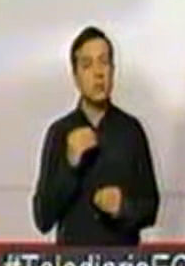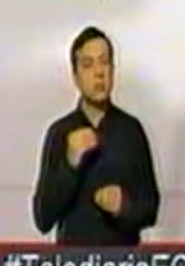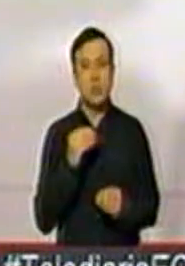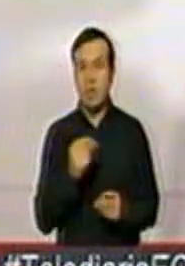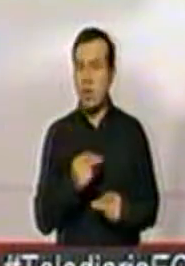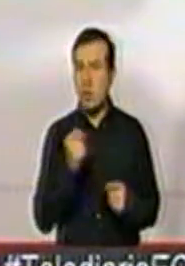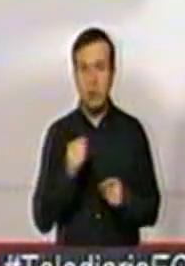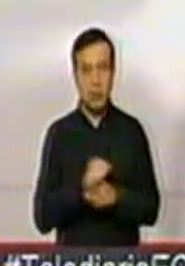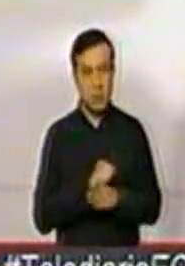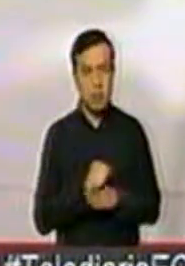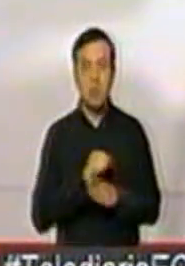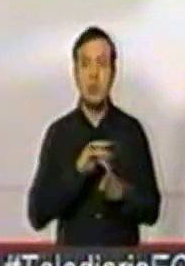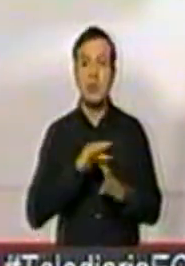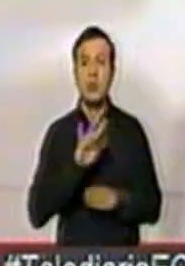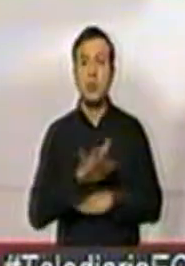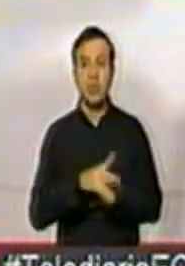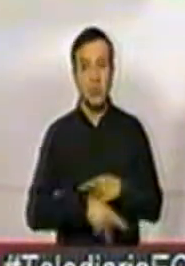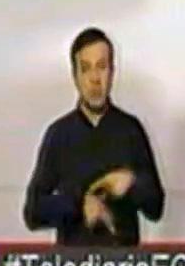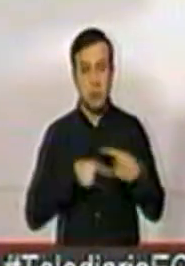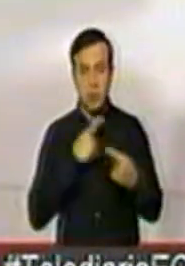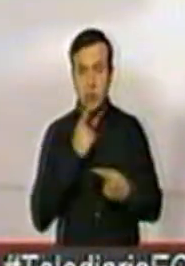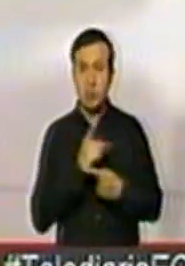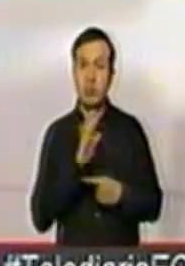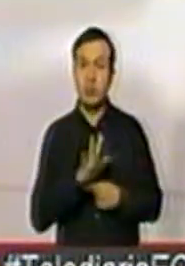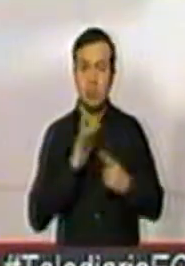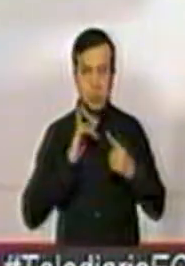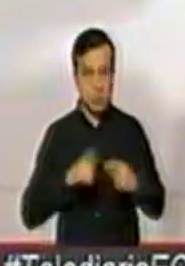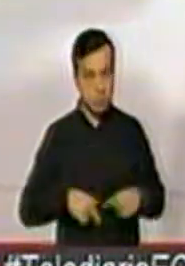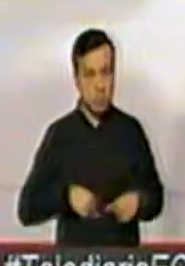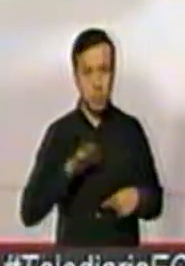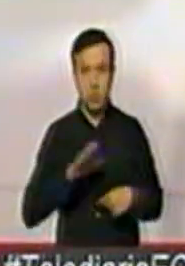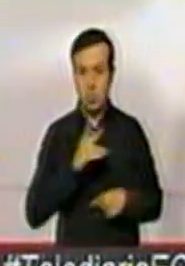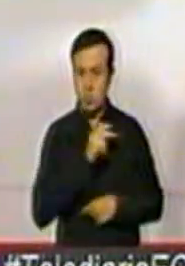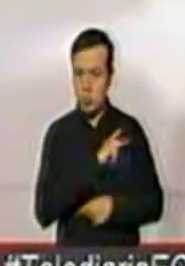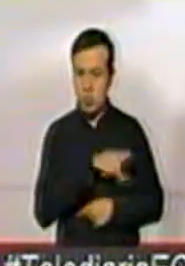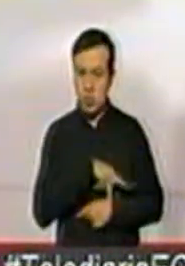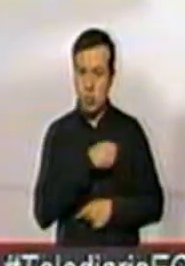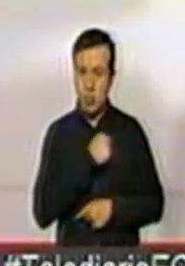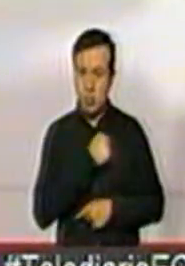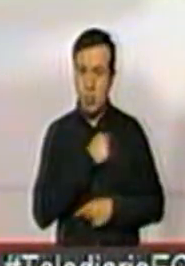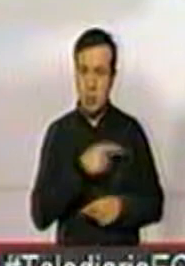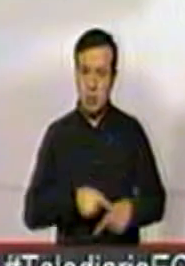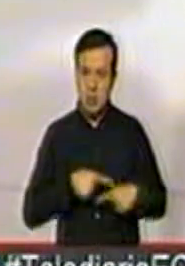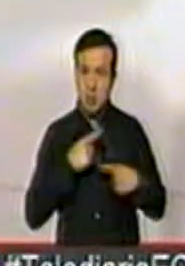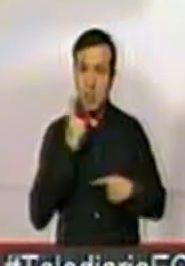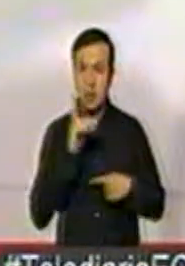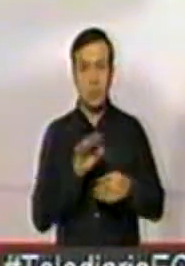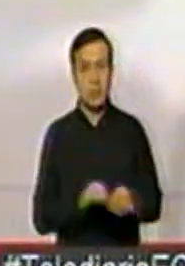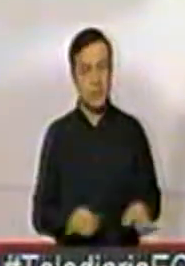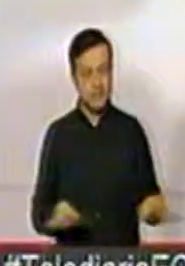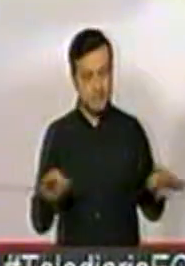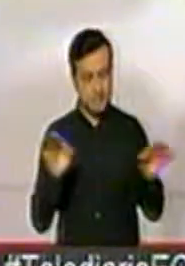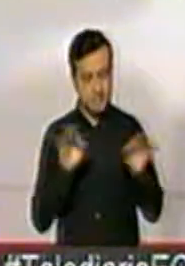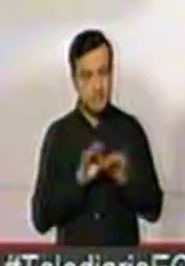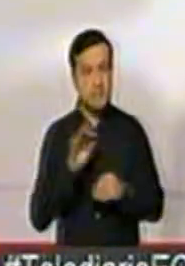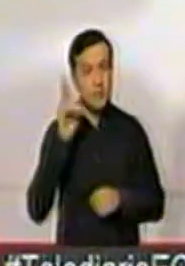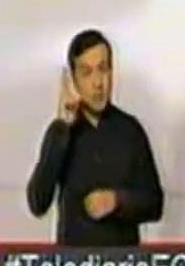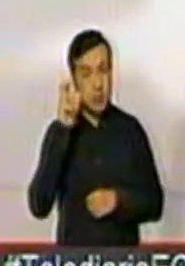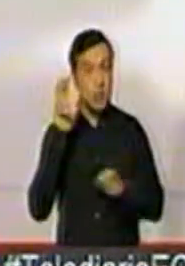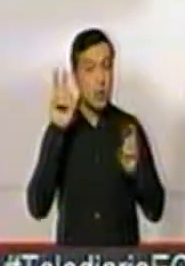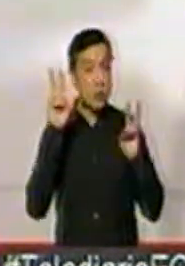digo, que ponen en riesgo su integridad, su salud, su propia vida, Sofía, y eso es importante considerarlo. Creo que el